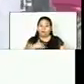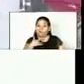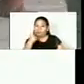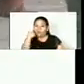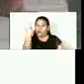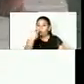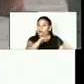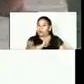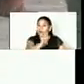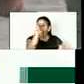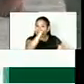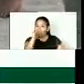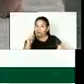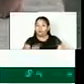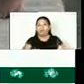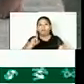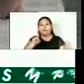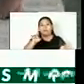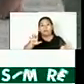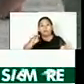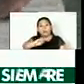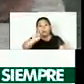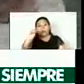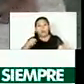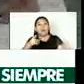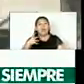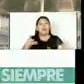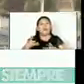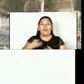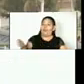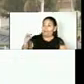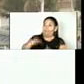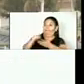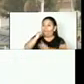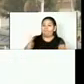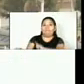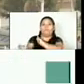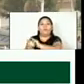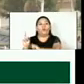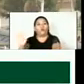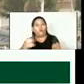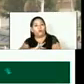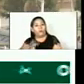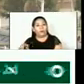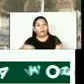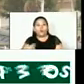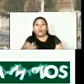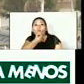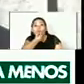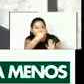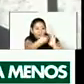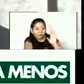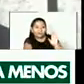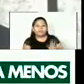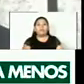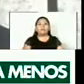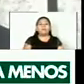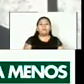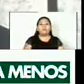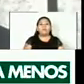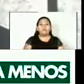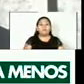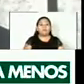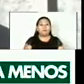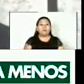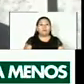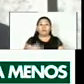su país de origen y un 15% busca la reunificación familiar, de acuerdo a datos oficiales. Es un